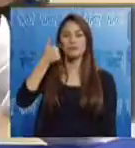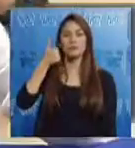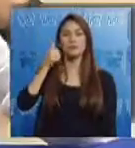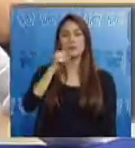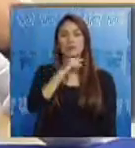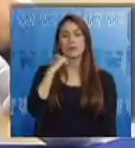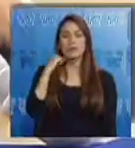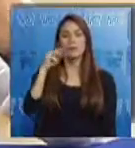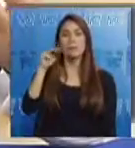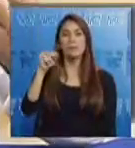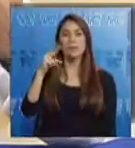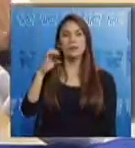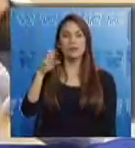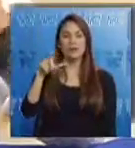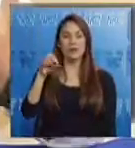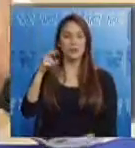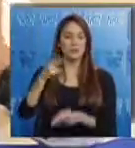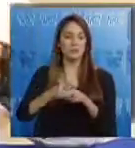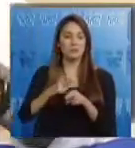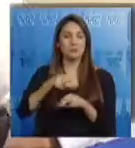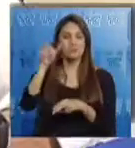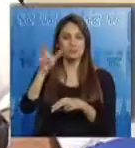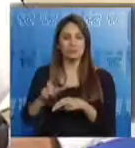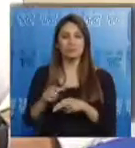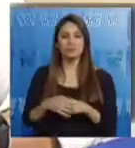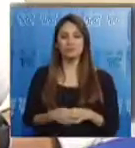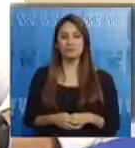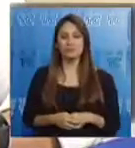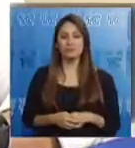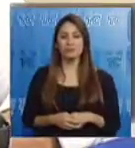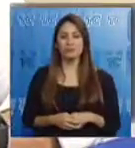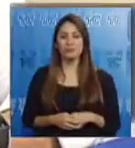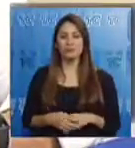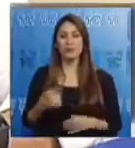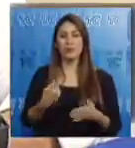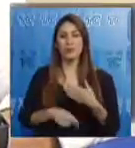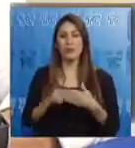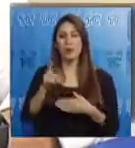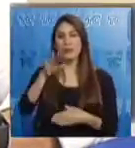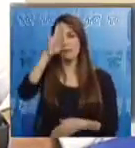Orondo, una serie de conferencias para alimentar esa nueva encíclica que iba a lanzar el Papa.